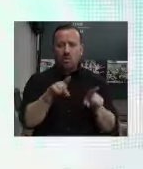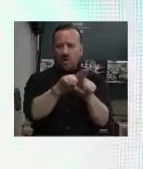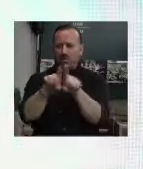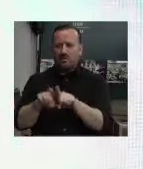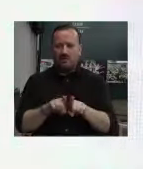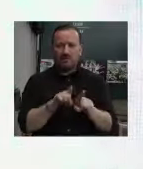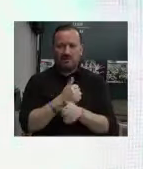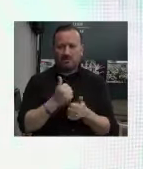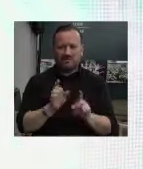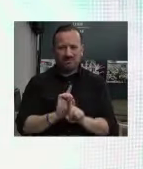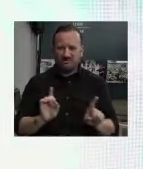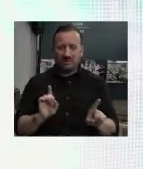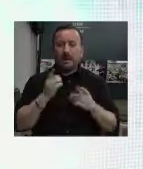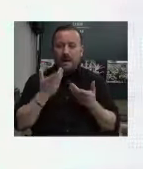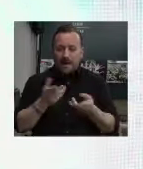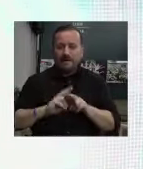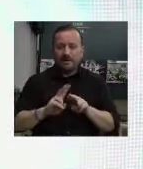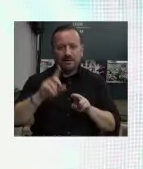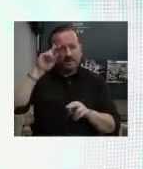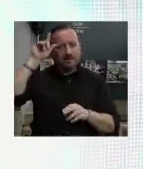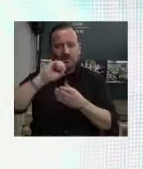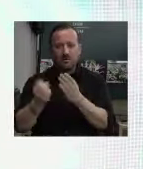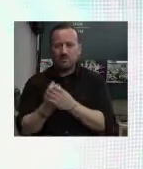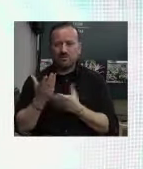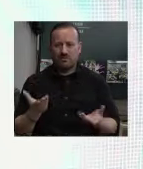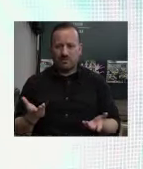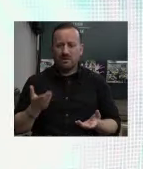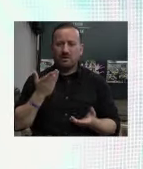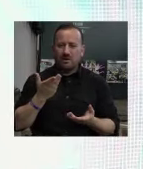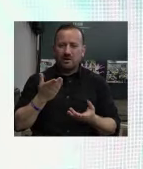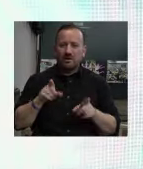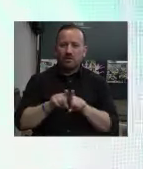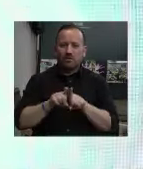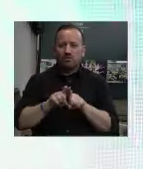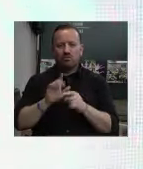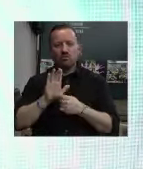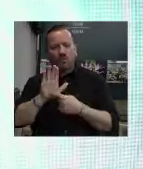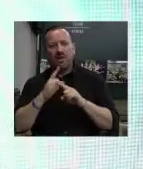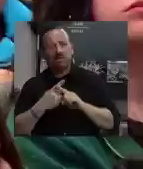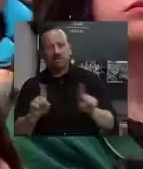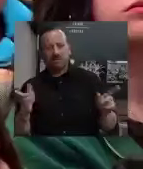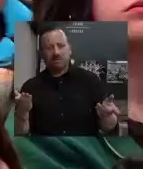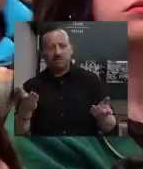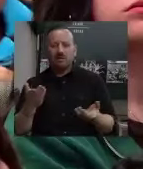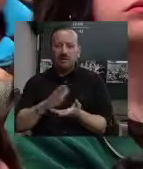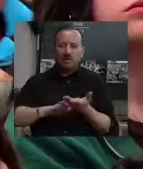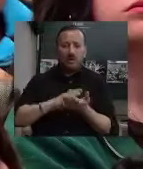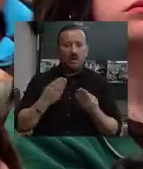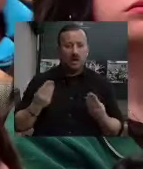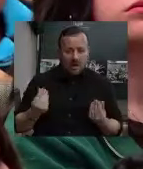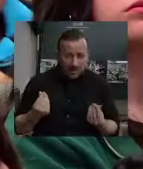Ahí es donde hacemos Innovación Ahí es donde marcamos la diferencia en donde la